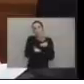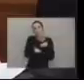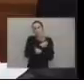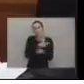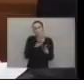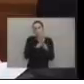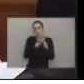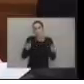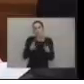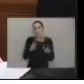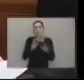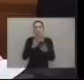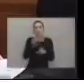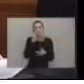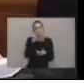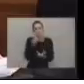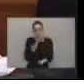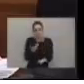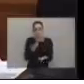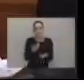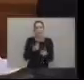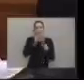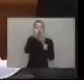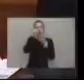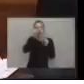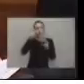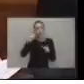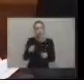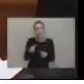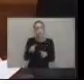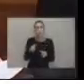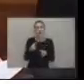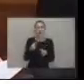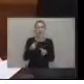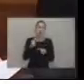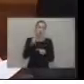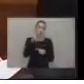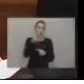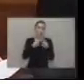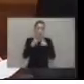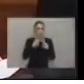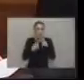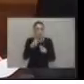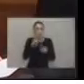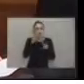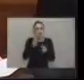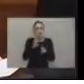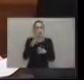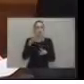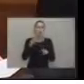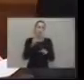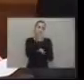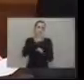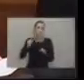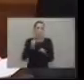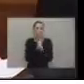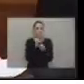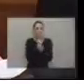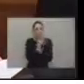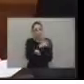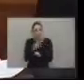fíjese usted en la encuesta de población activa en medias anuales, se lo reitero, medias anuales de 2014, no un